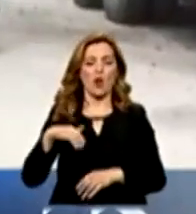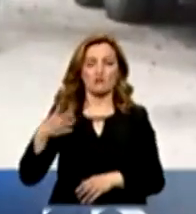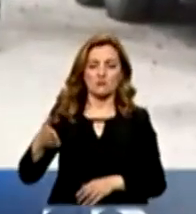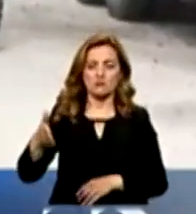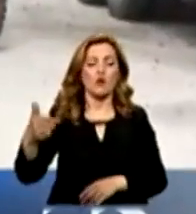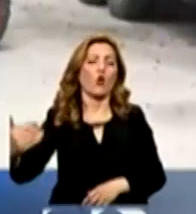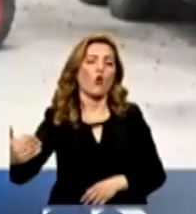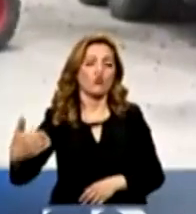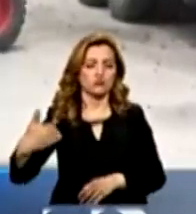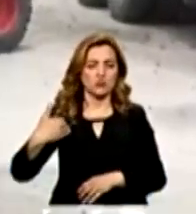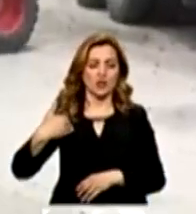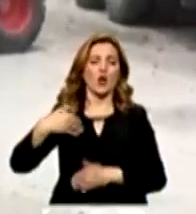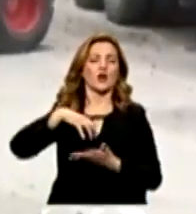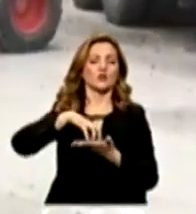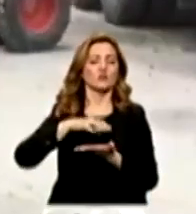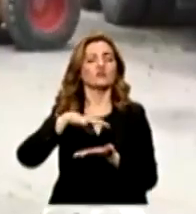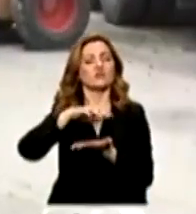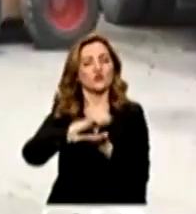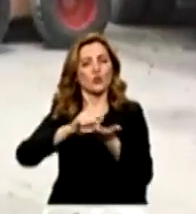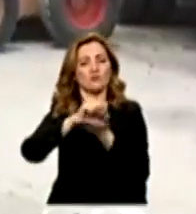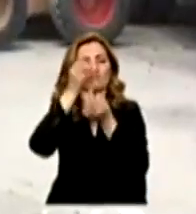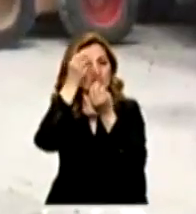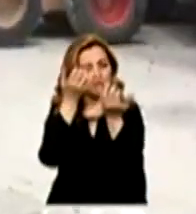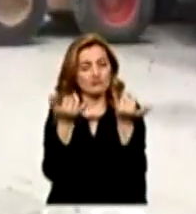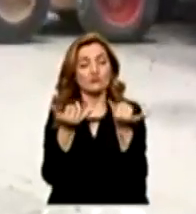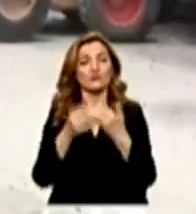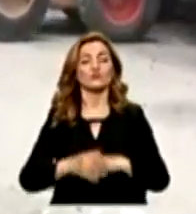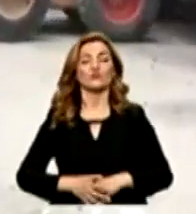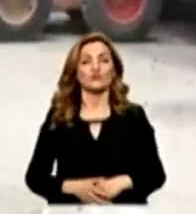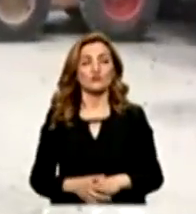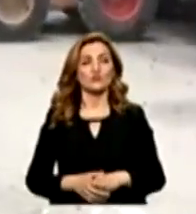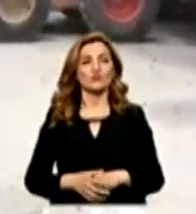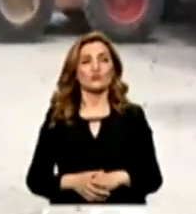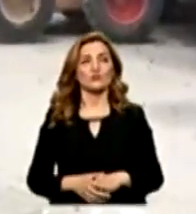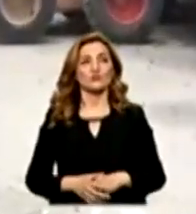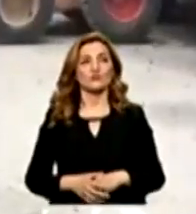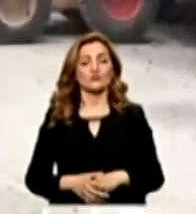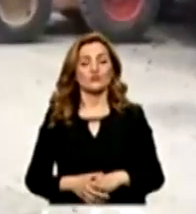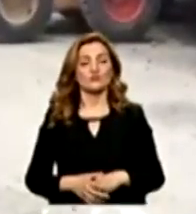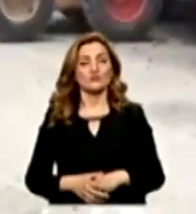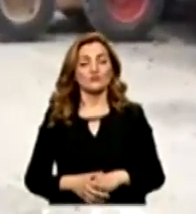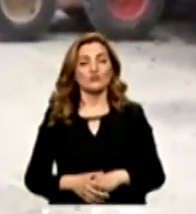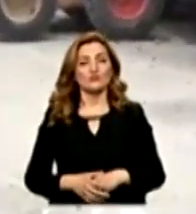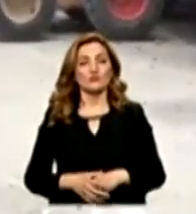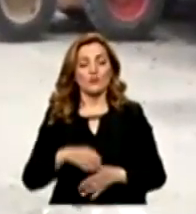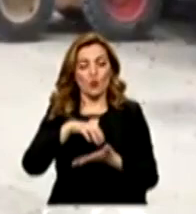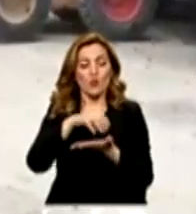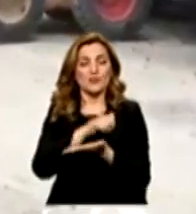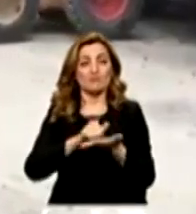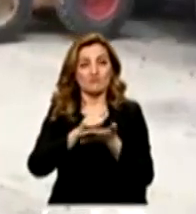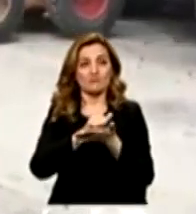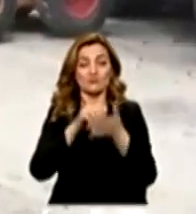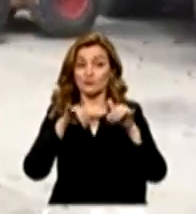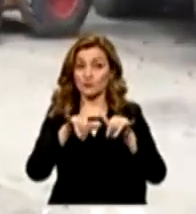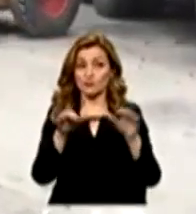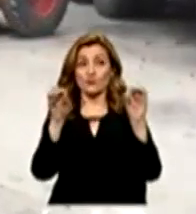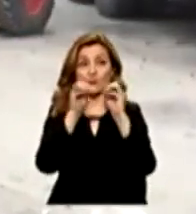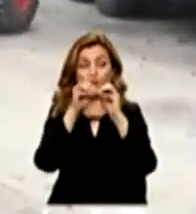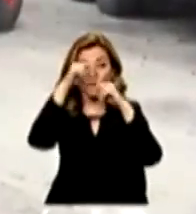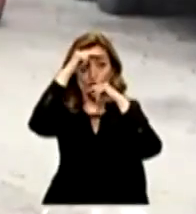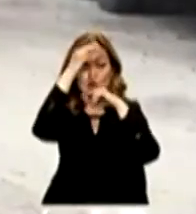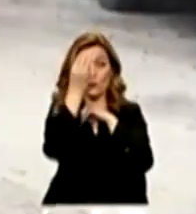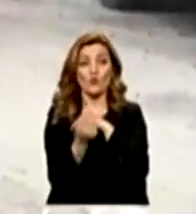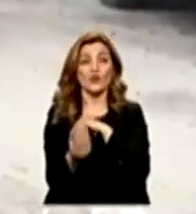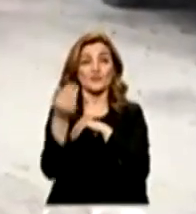provincia del Azuay. Es lo que les podemos contar a esta hora desde este punto de la provincia del Azuay. Retornamos a los estudios.